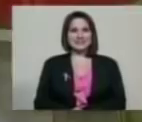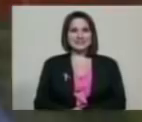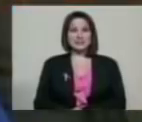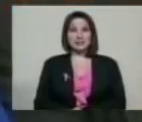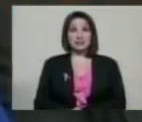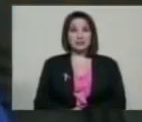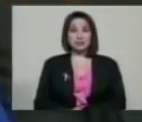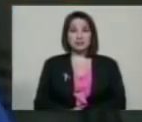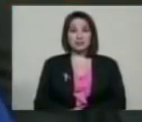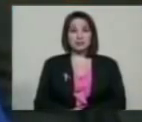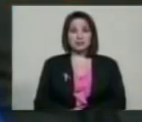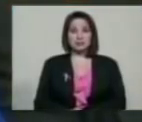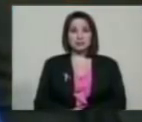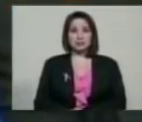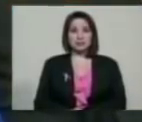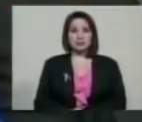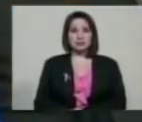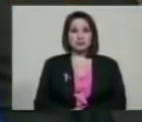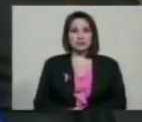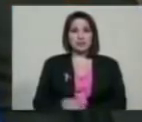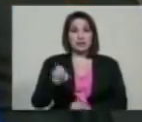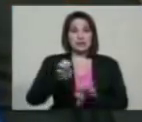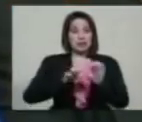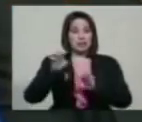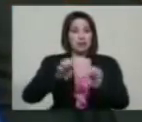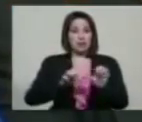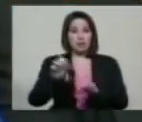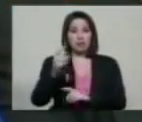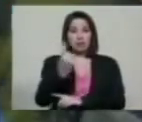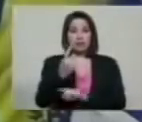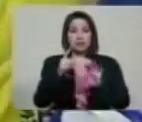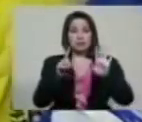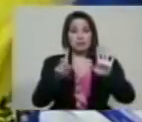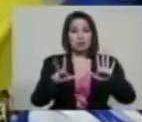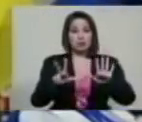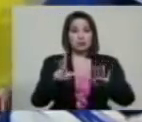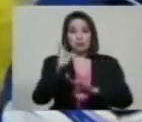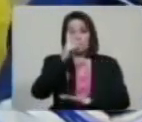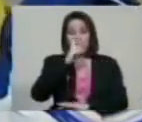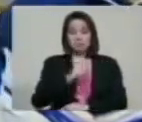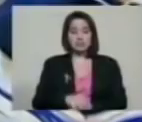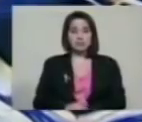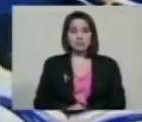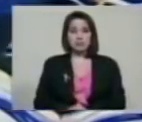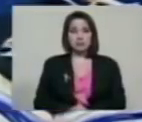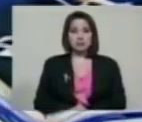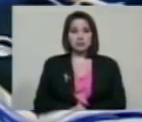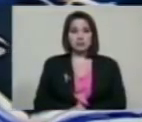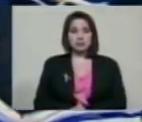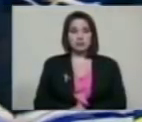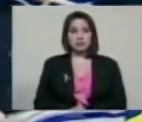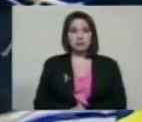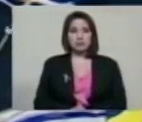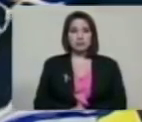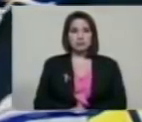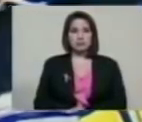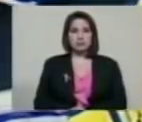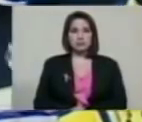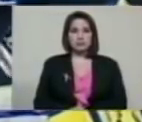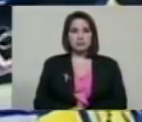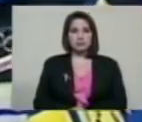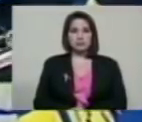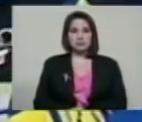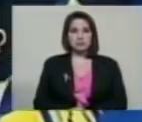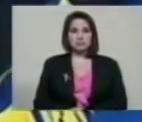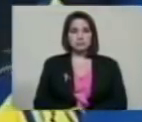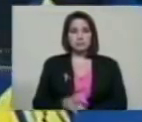Vamos a evaluarlo, pero no tienen 18 años, no tienen licencia de conducir todavía. Quiero también a los muchachos que